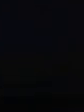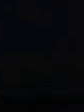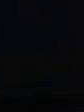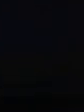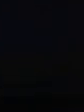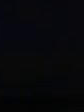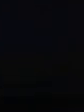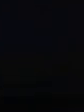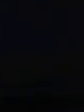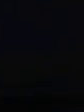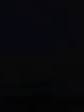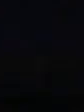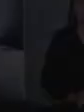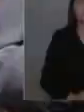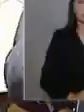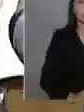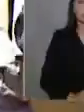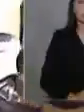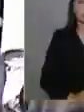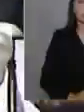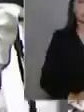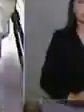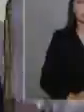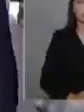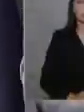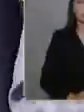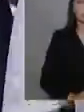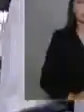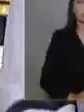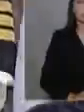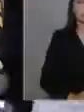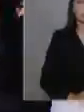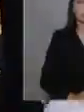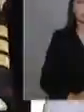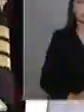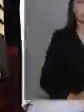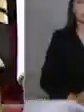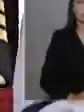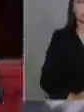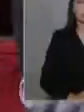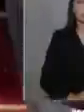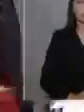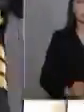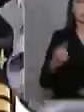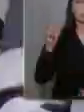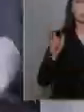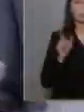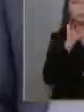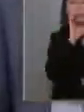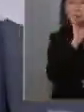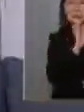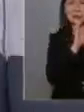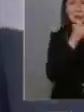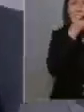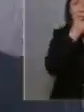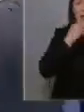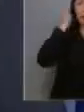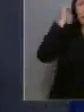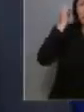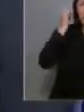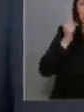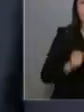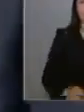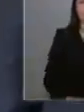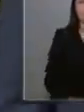que se siente pero sobre todo una emoción desbordante incomparable la verdad en términos de orgullo de todo lo que hemos construido